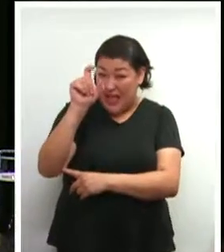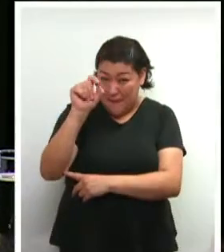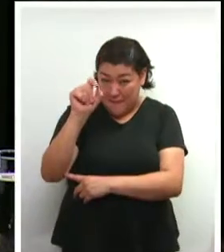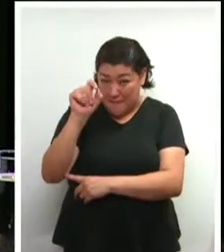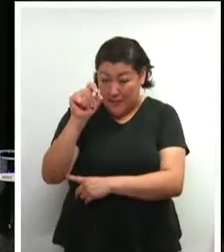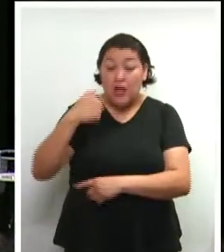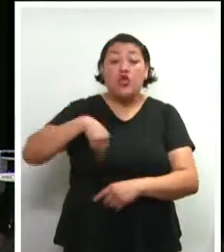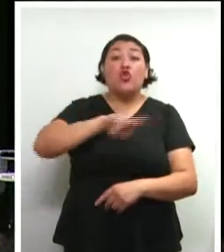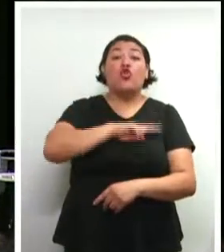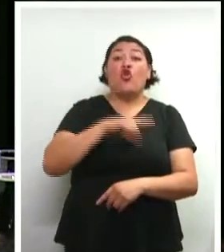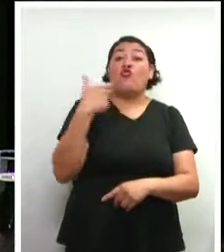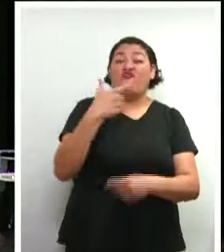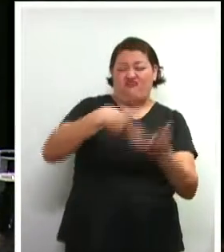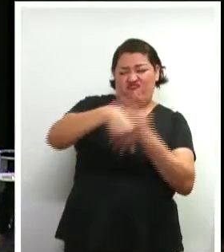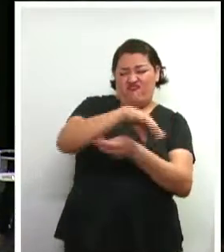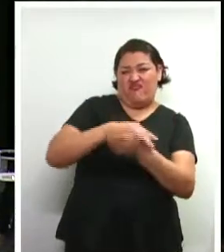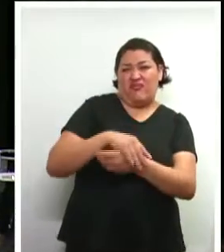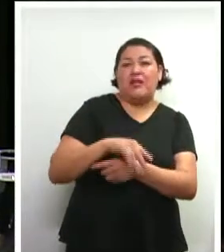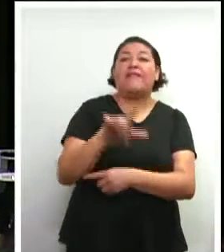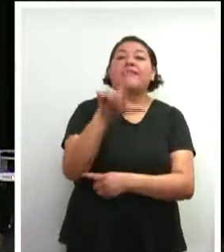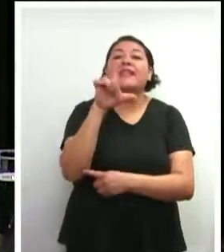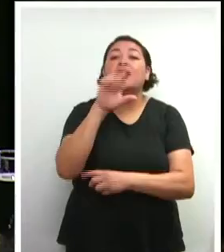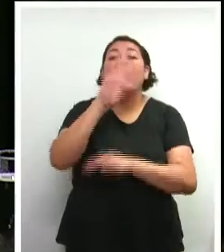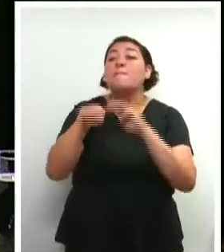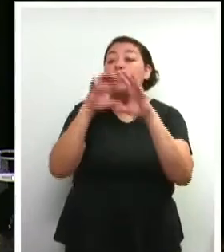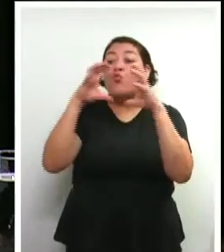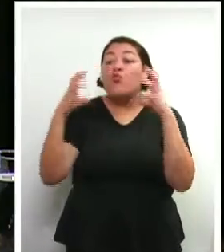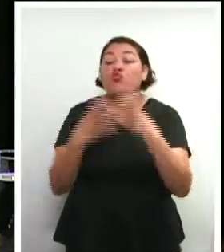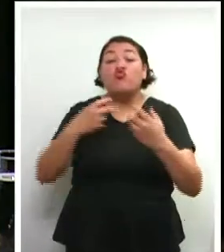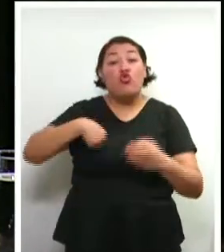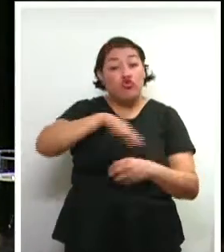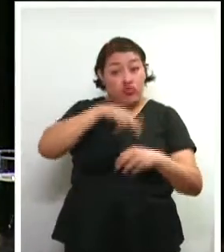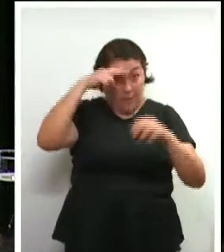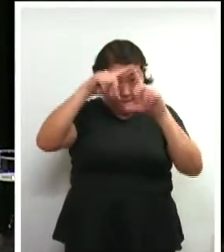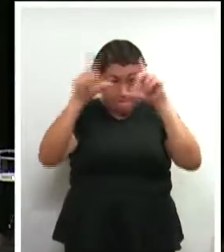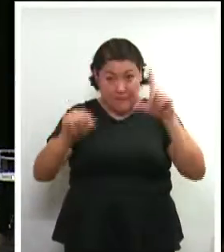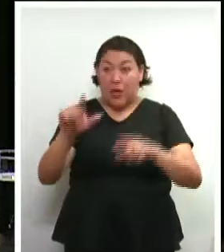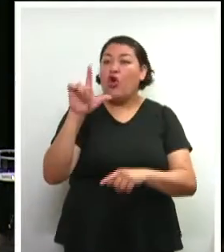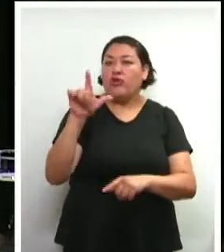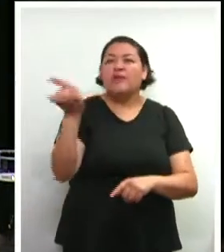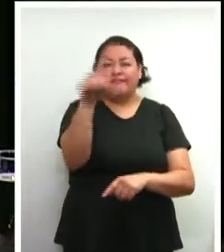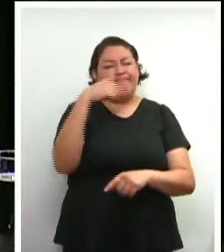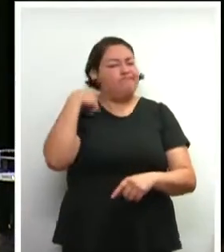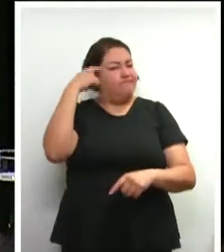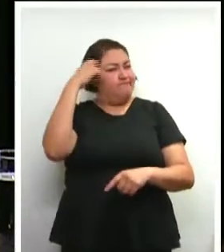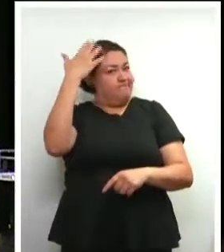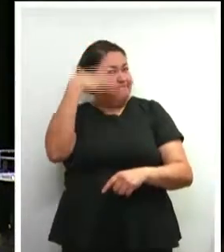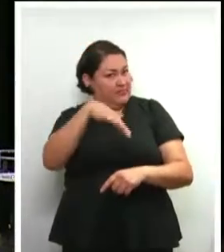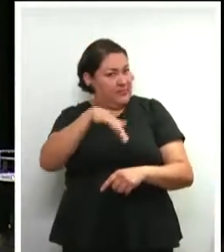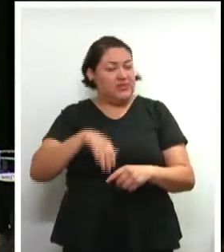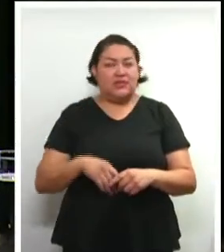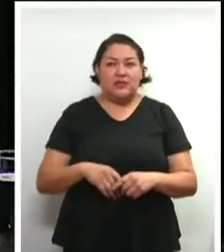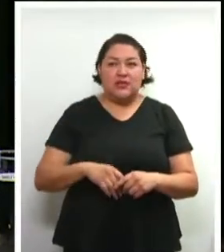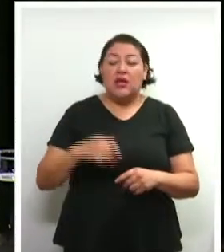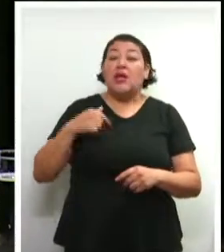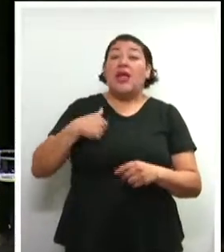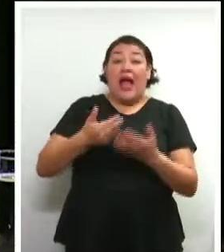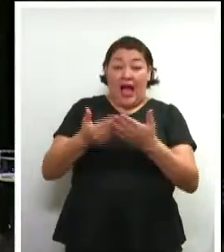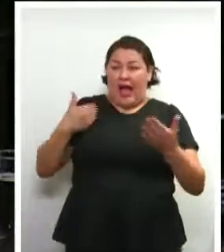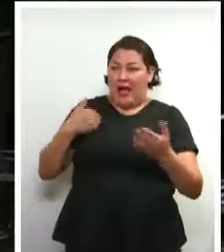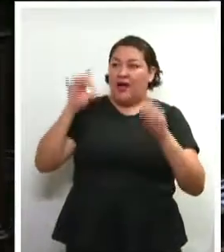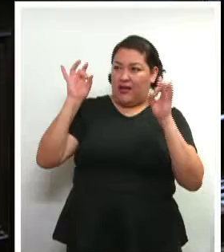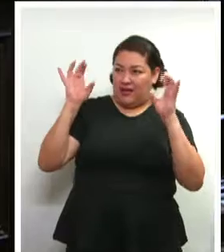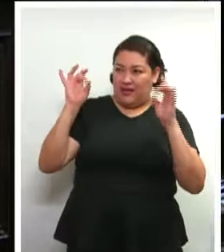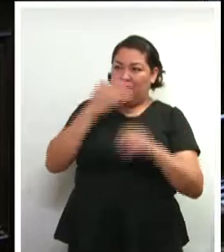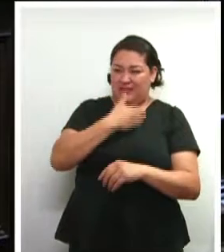importantes a nivel global de todo el mundo. Esto ya lo saben seguramente. El proyecto que fue enviado por el